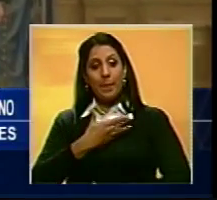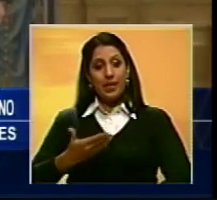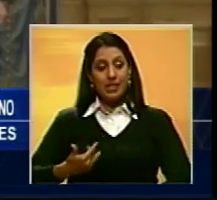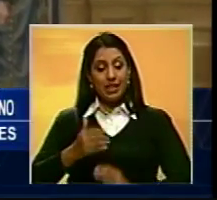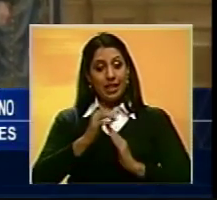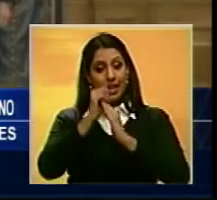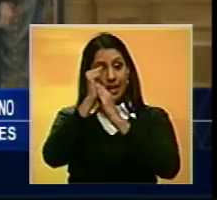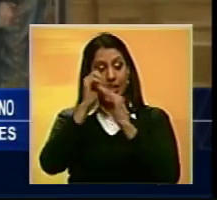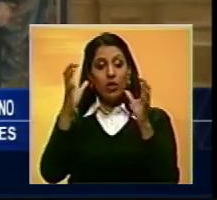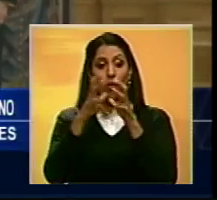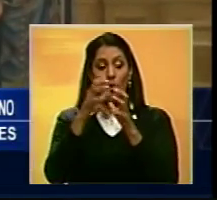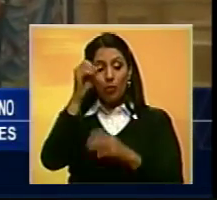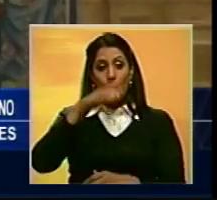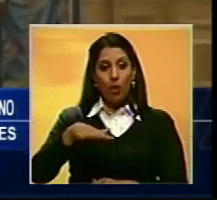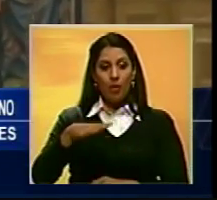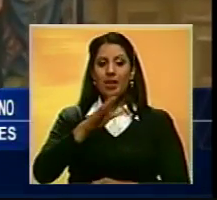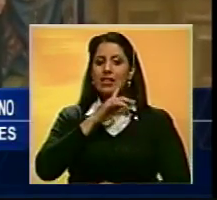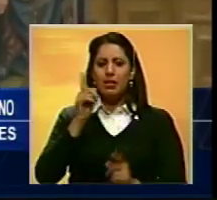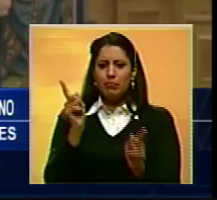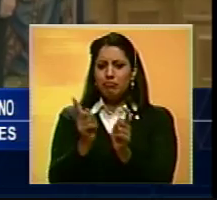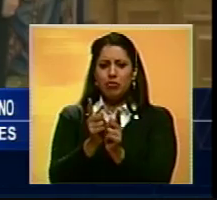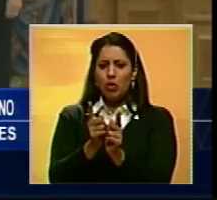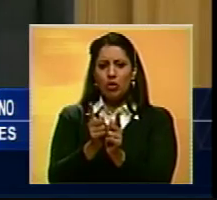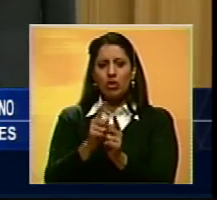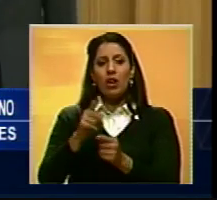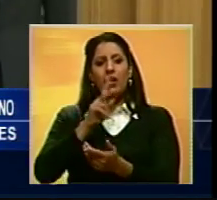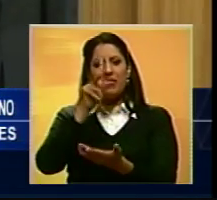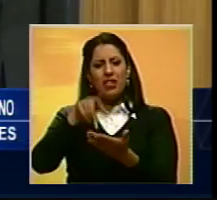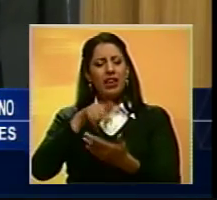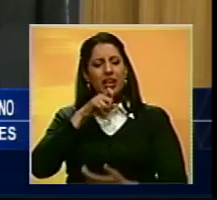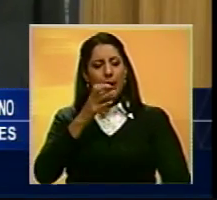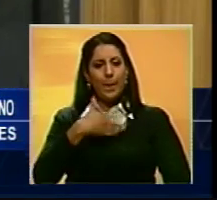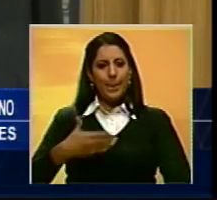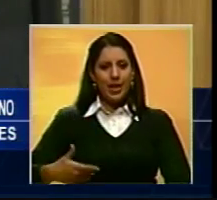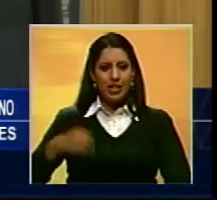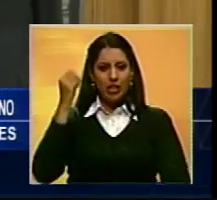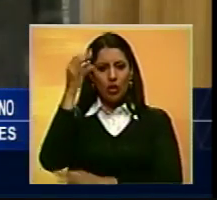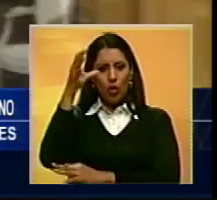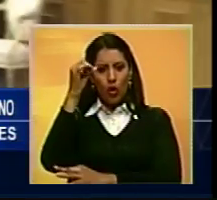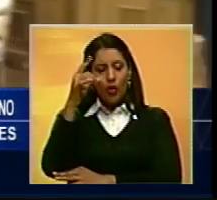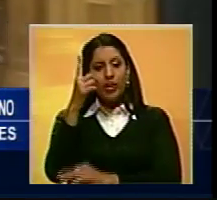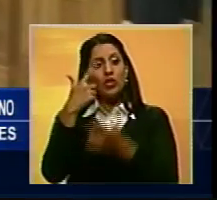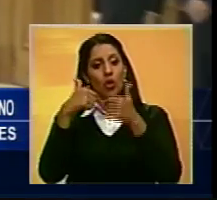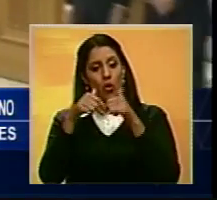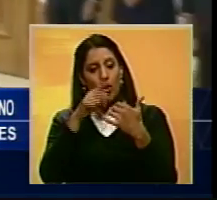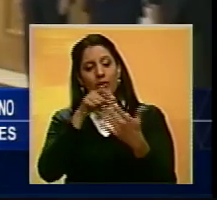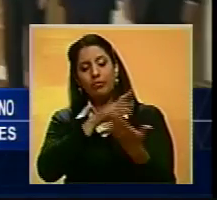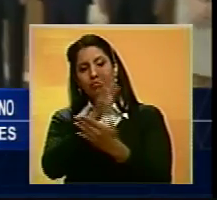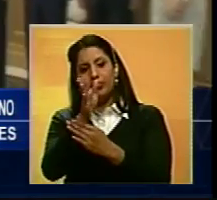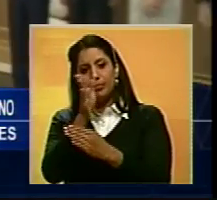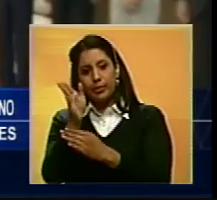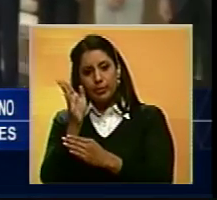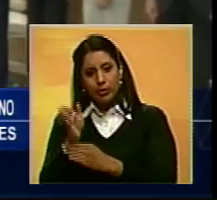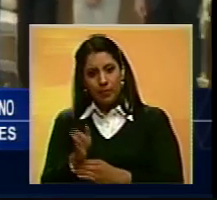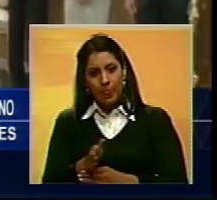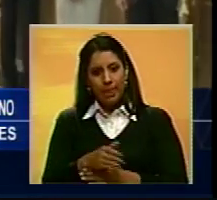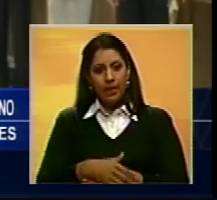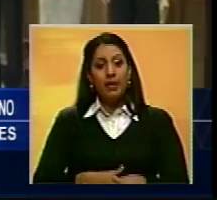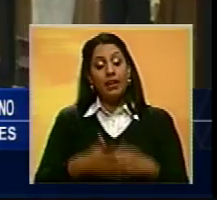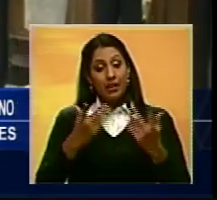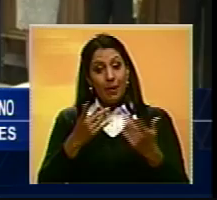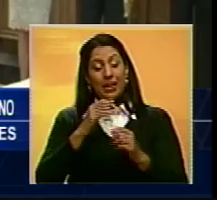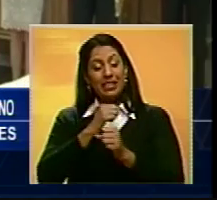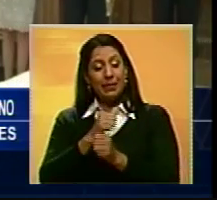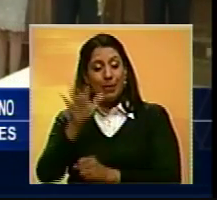del líder del Partido Popular fue un acto breve al que asistieron los presidentes del Congreso y del Senado, Ana Pastor y Pío García Escudero.